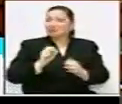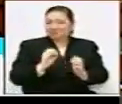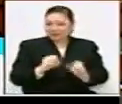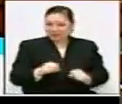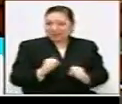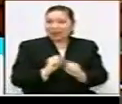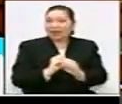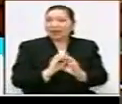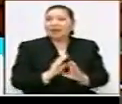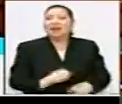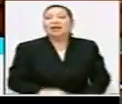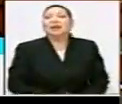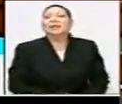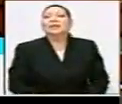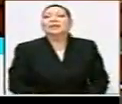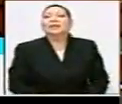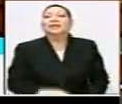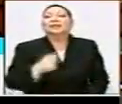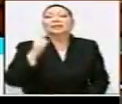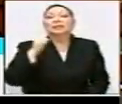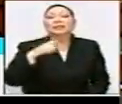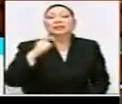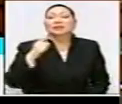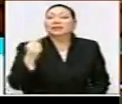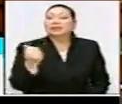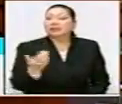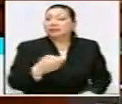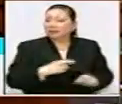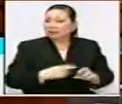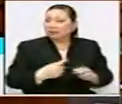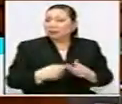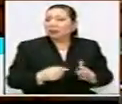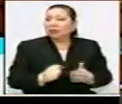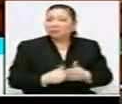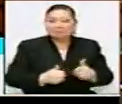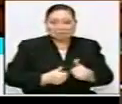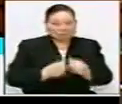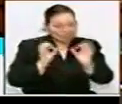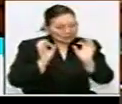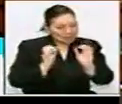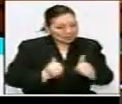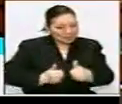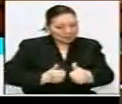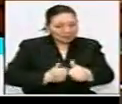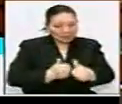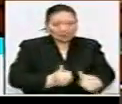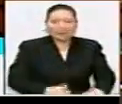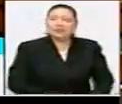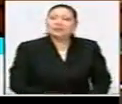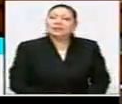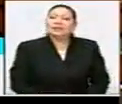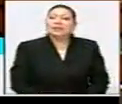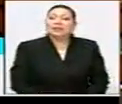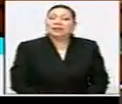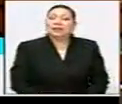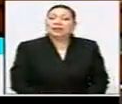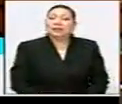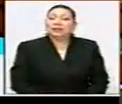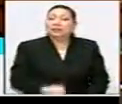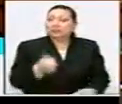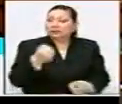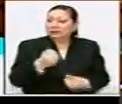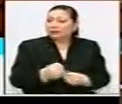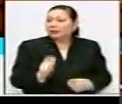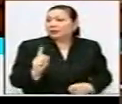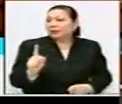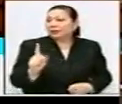claro, muy claro, señores, necesitamos la inmunidad parlamentaria, porque somos perseguidos permanentemente. Se nos amenaza en